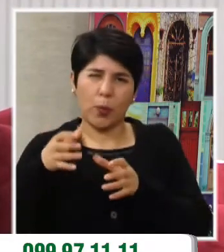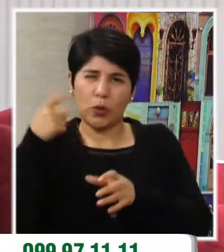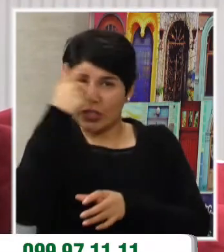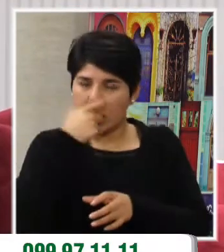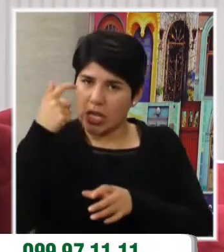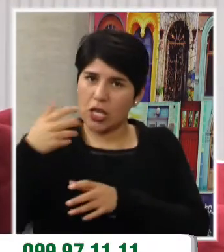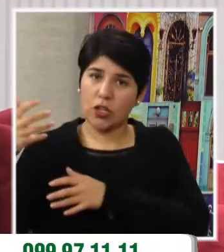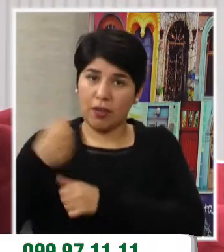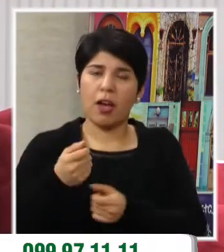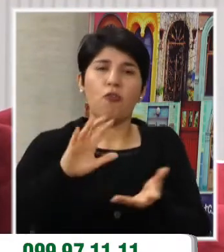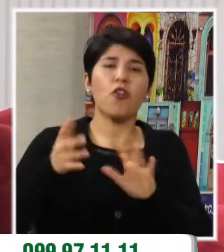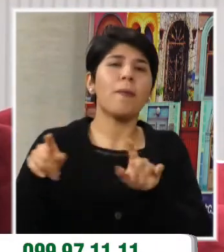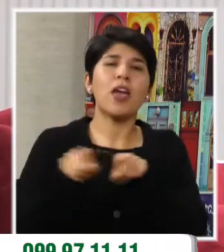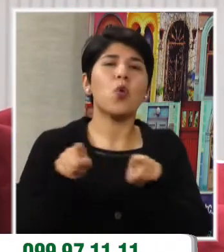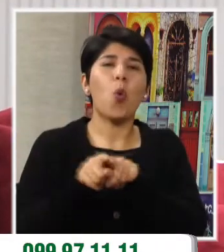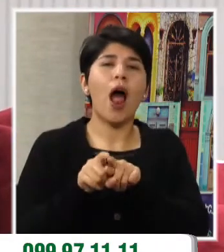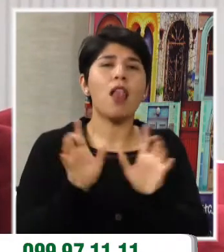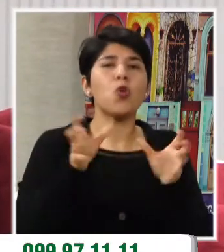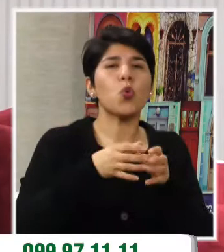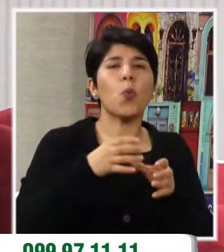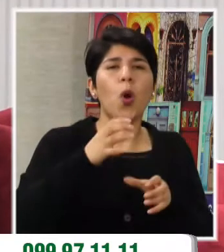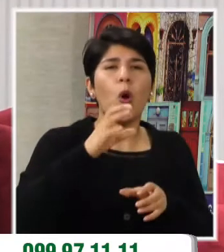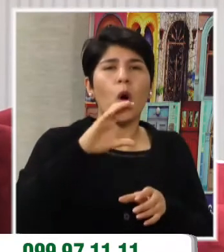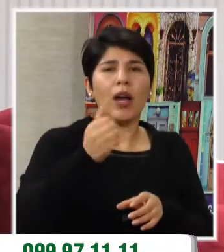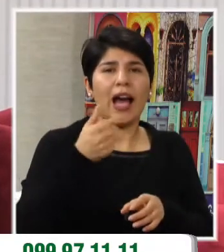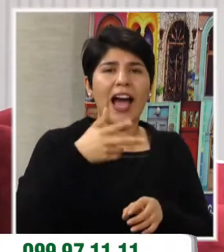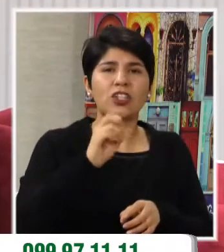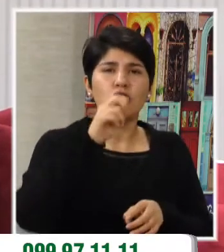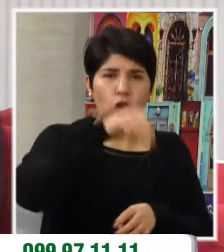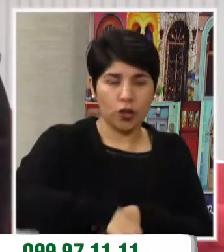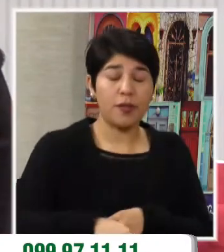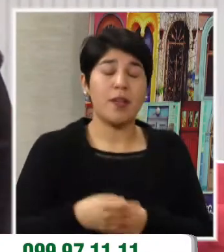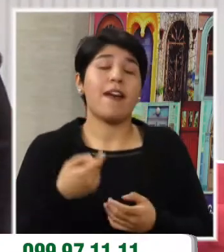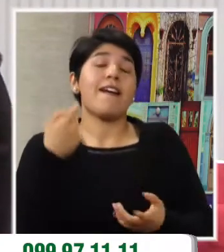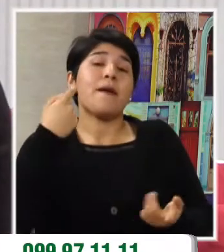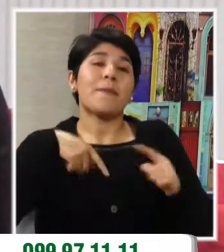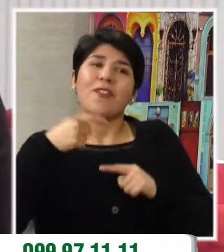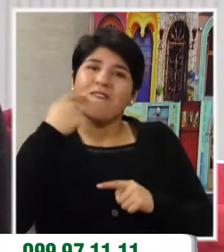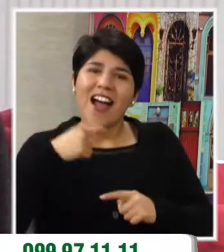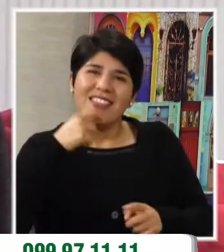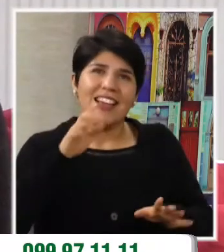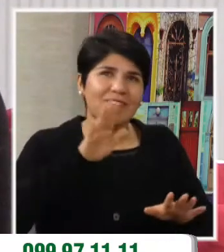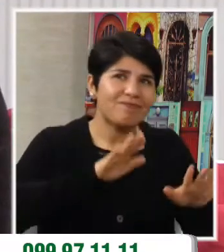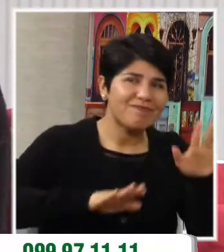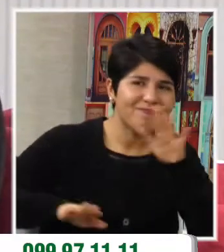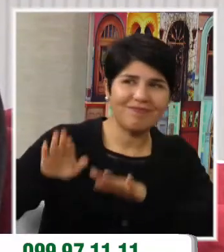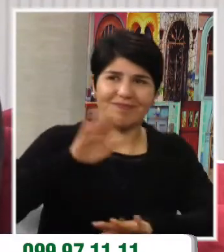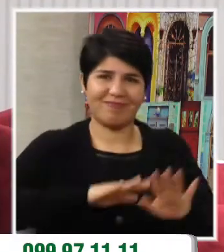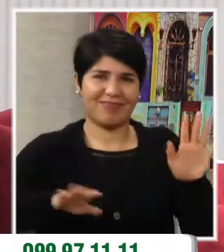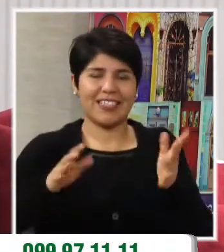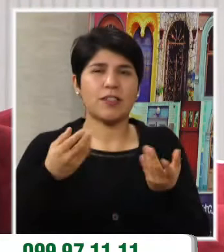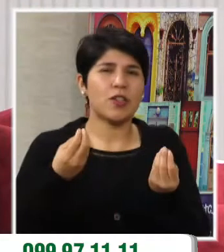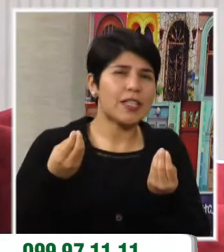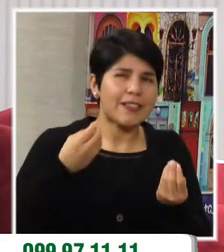de lo que hace el cachón a este nos falta un poco más de infraestructura pero a nosotros dios para seguir